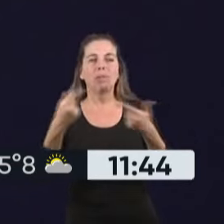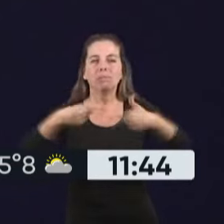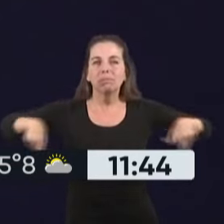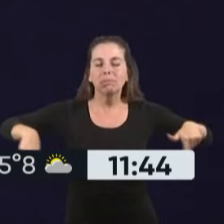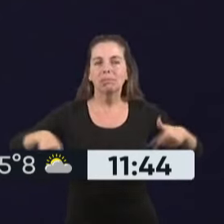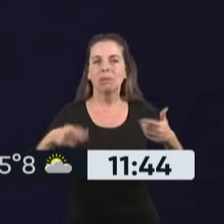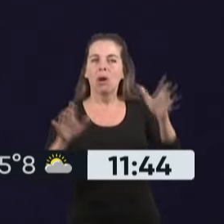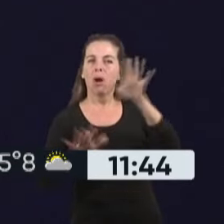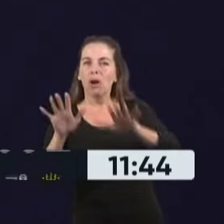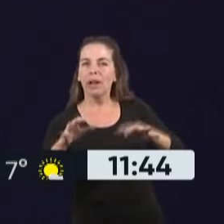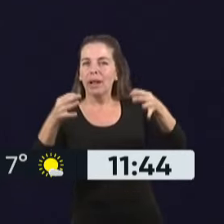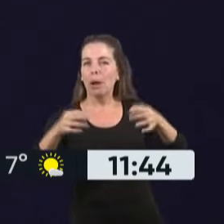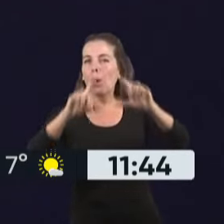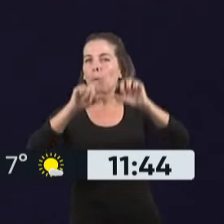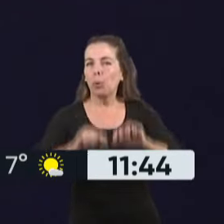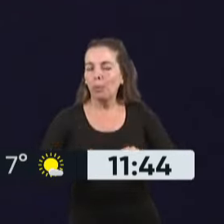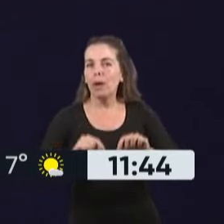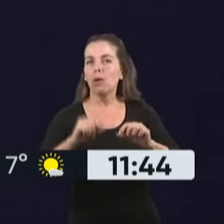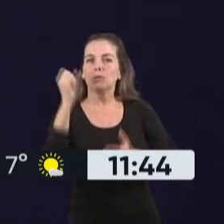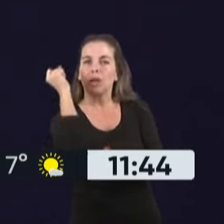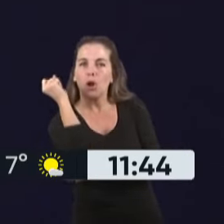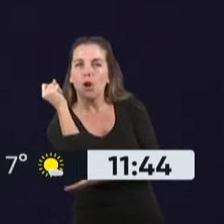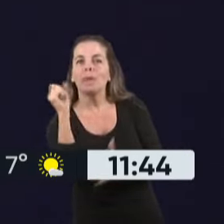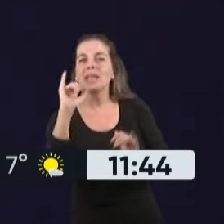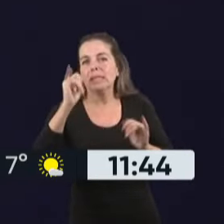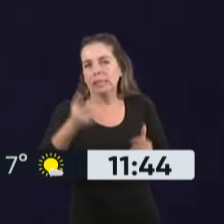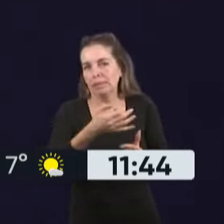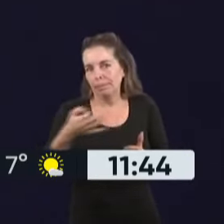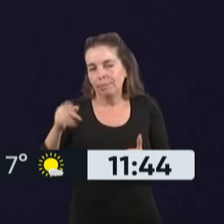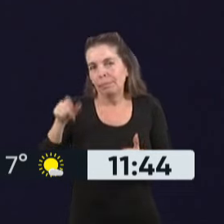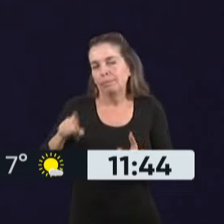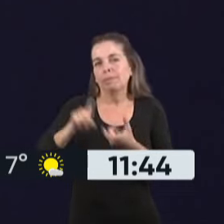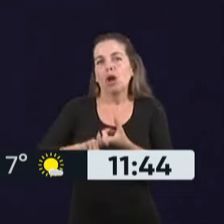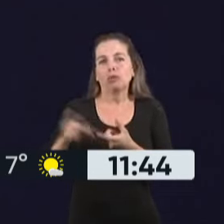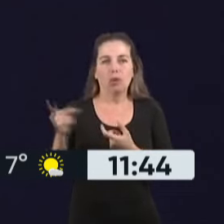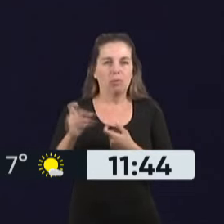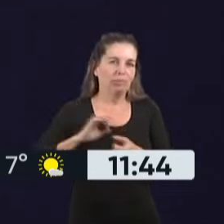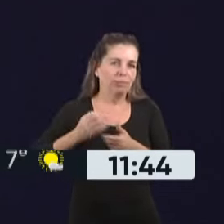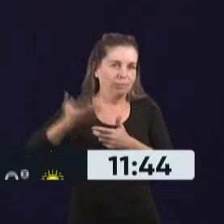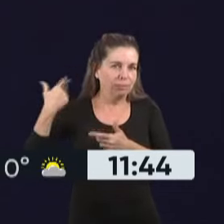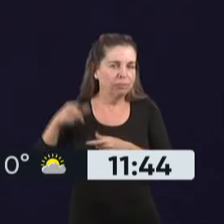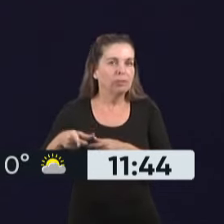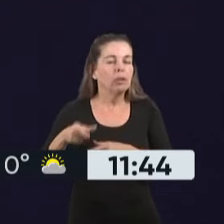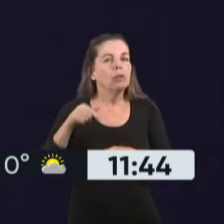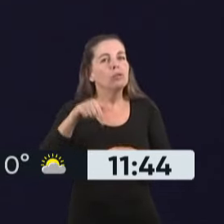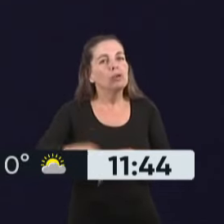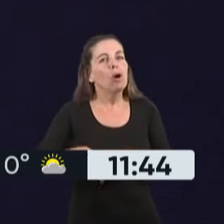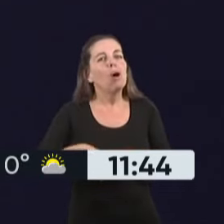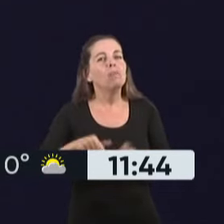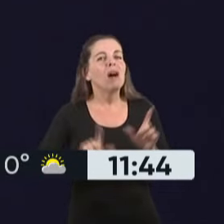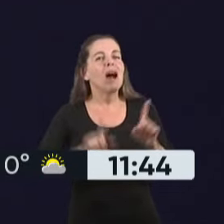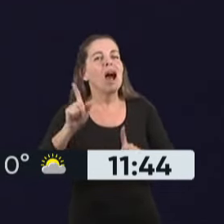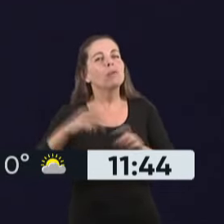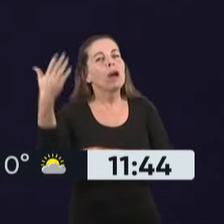atención efectivamente este comentario porque, bueno, repito, fue su compañero de vida y de hecho yo lo mencioné, lo cité en